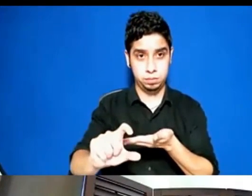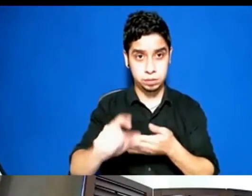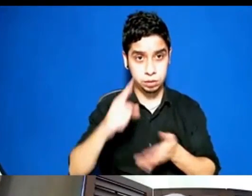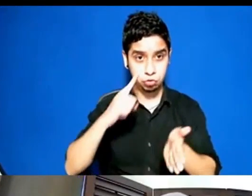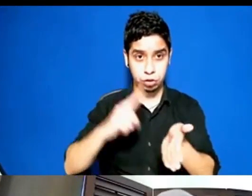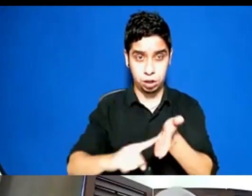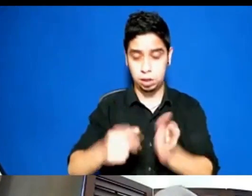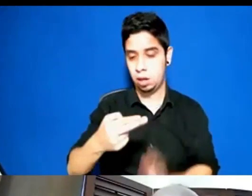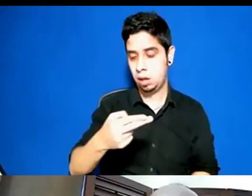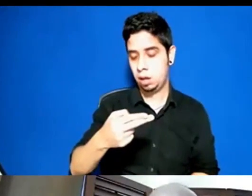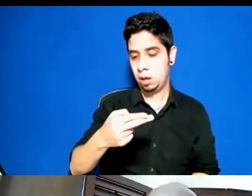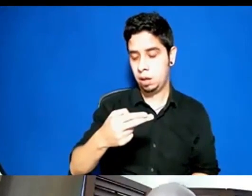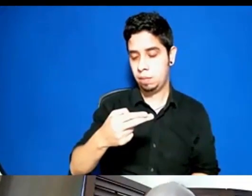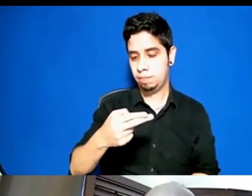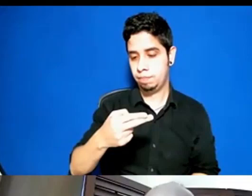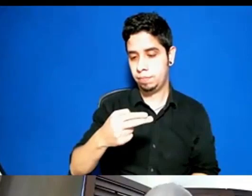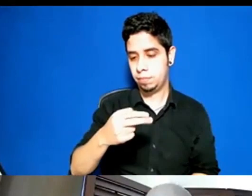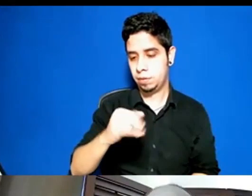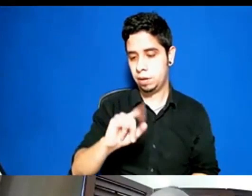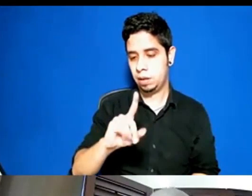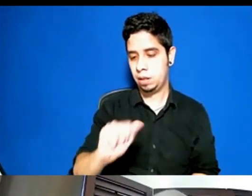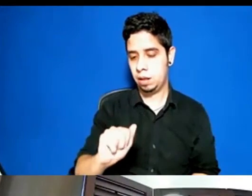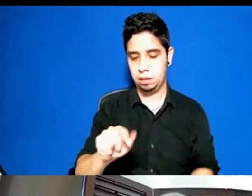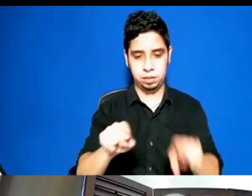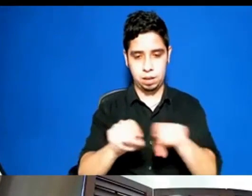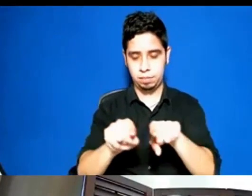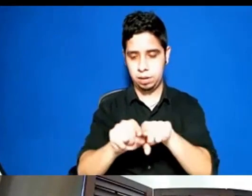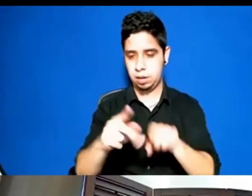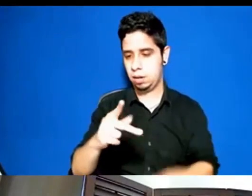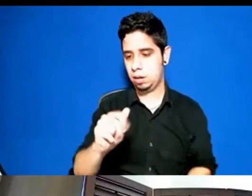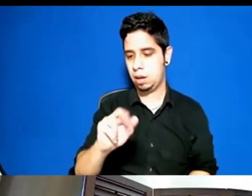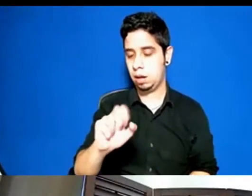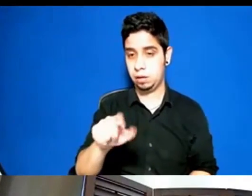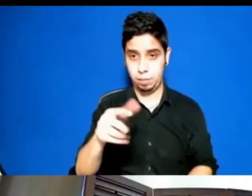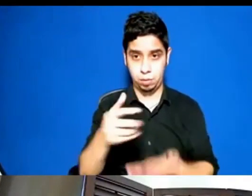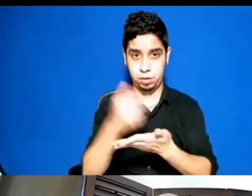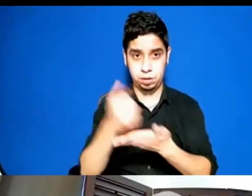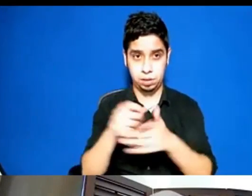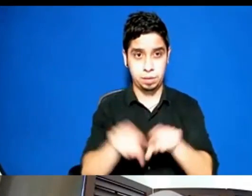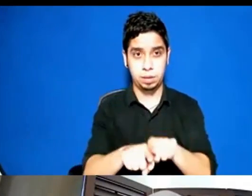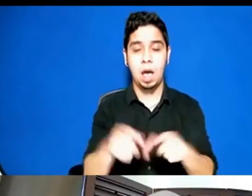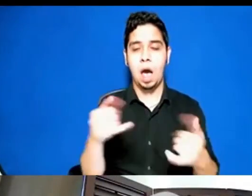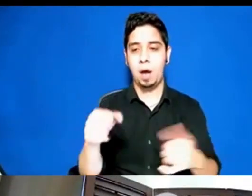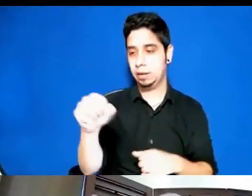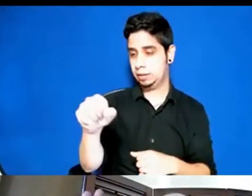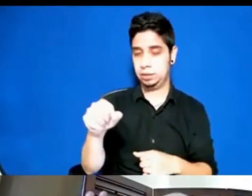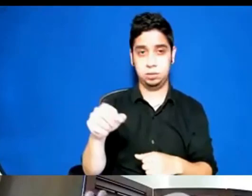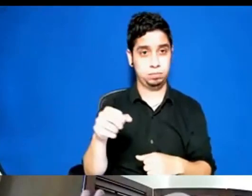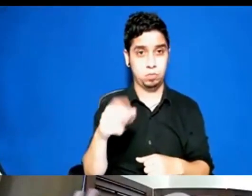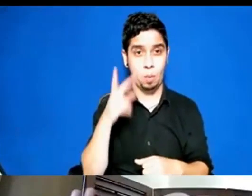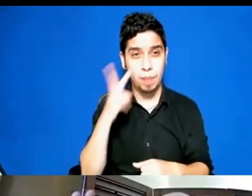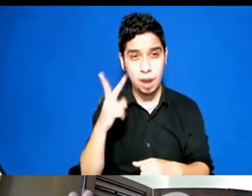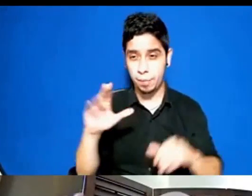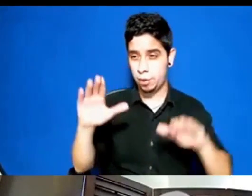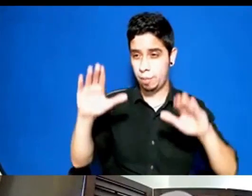chequéate, Karen, porque uno nunca sabe. También por Amazon sí puede hacer algo. Así es. Así que ahora sí, nos vemos y nos vamos. Mucho